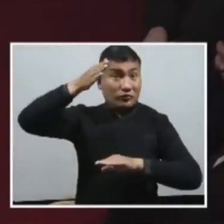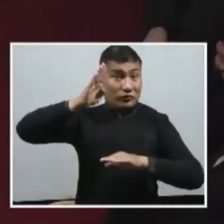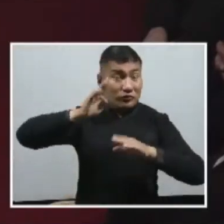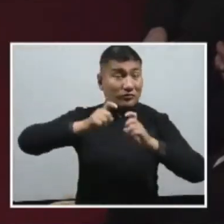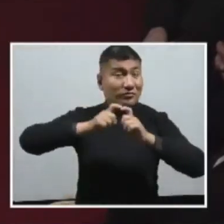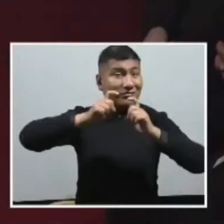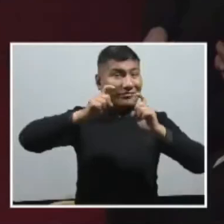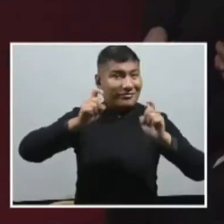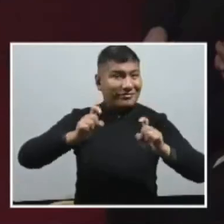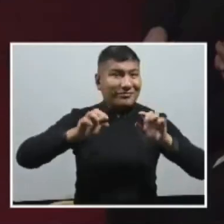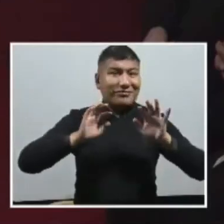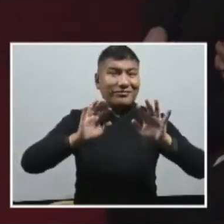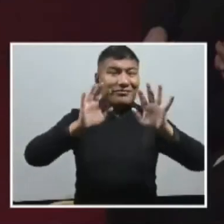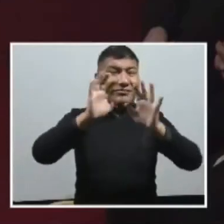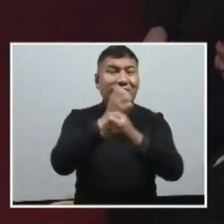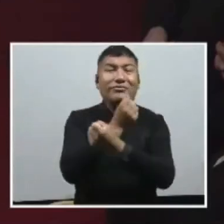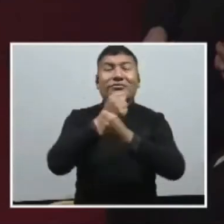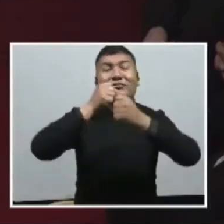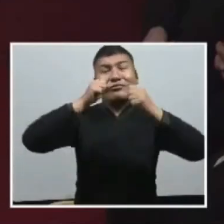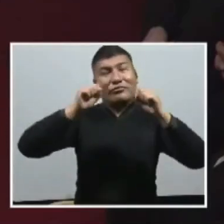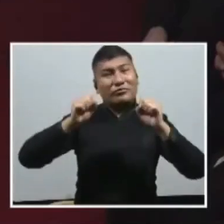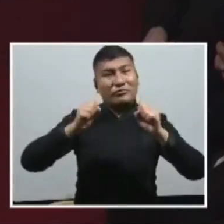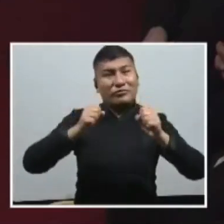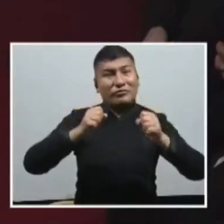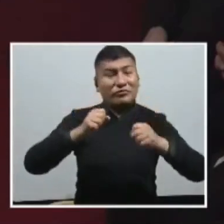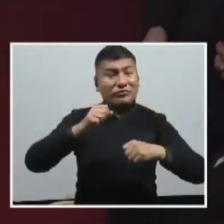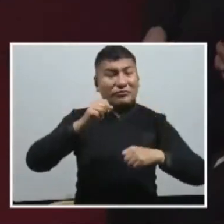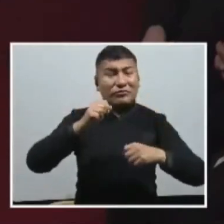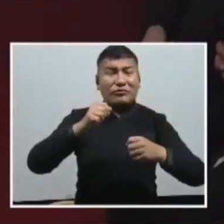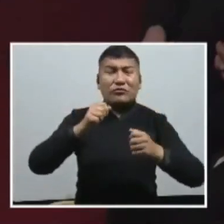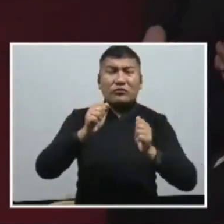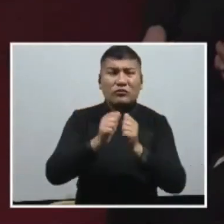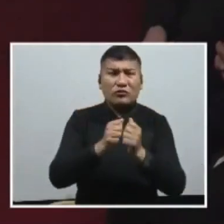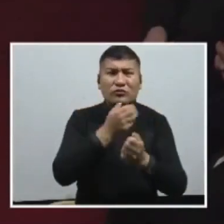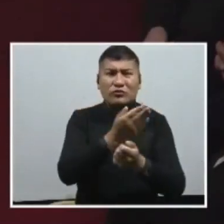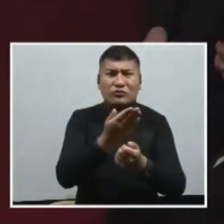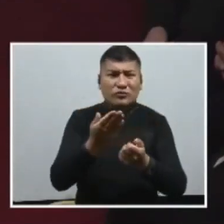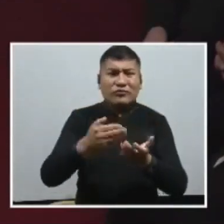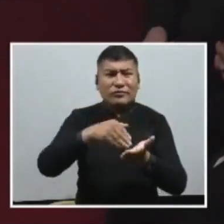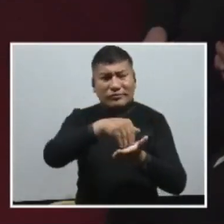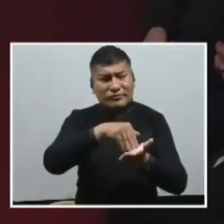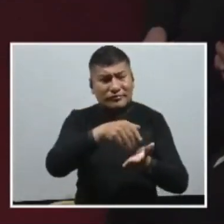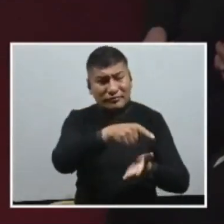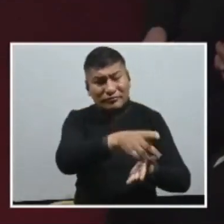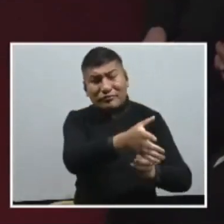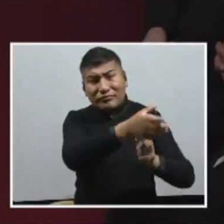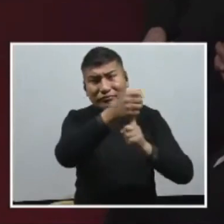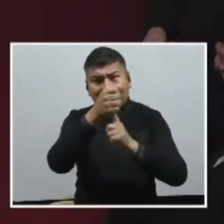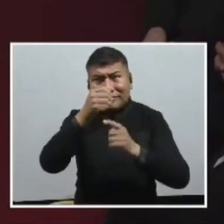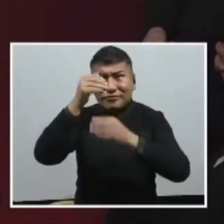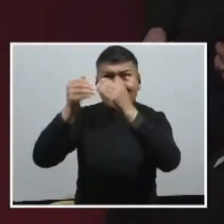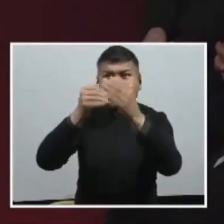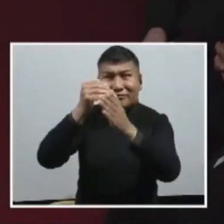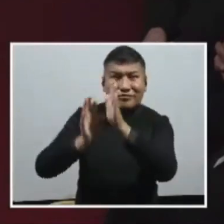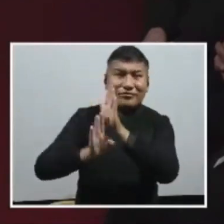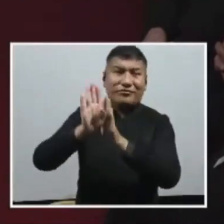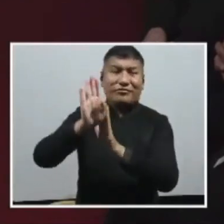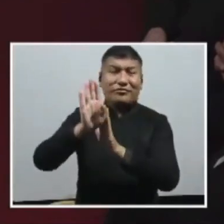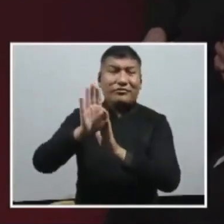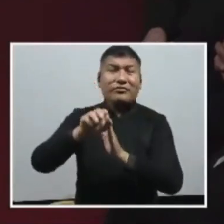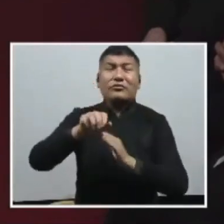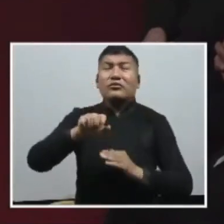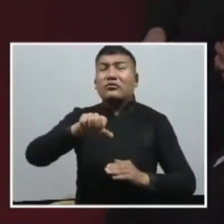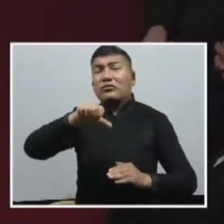obra de salvación con lo pequeño, con lo que no cuenta, con lo débil. Tenemos otro ejemplo de ello en la